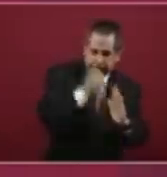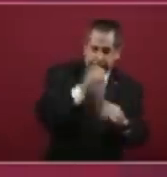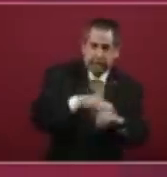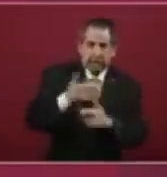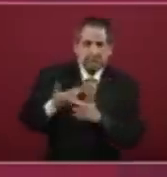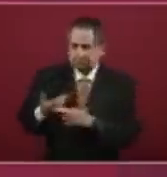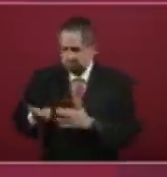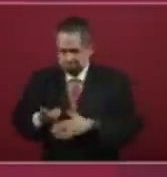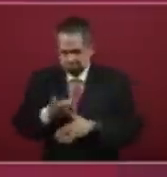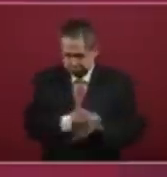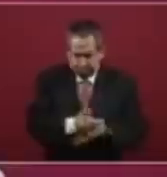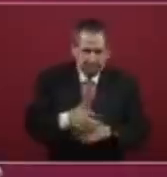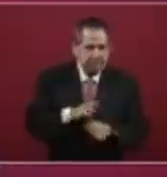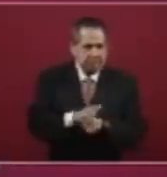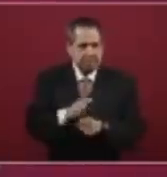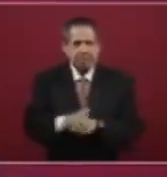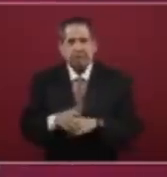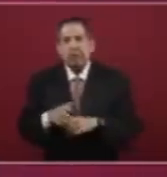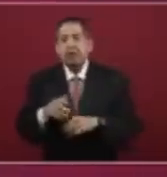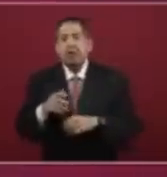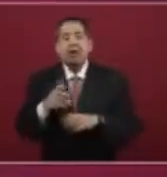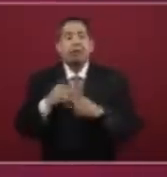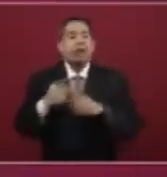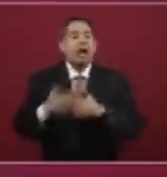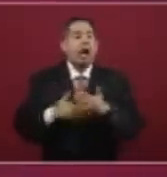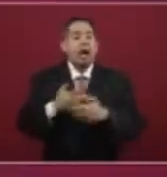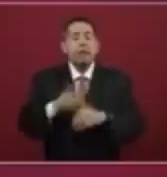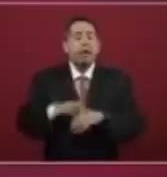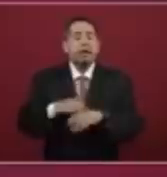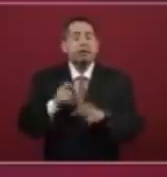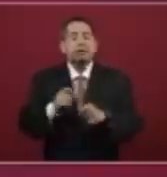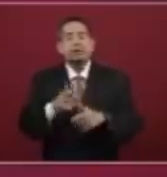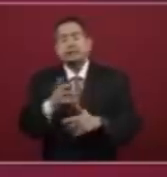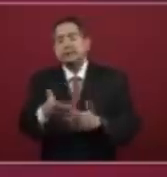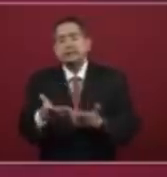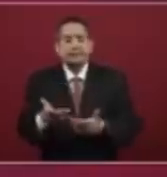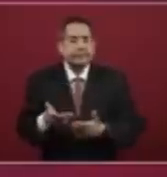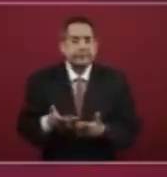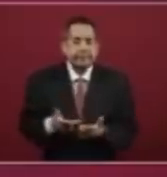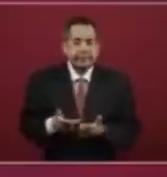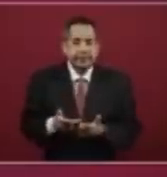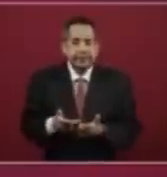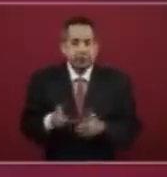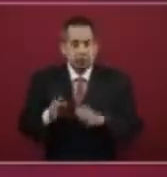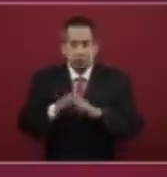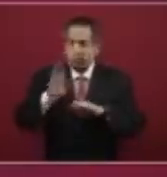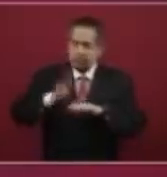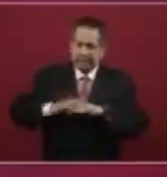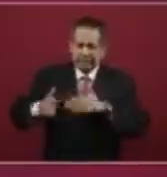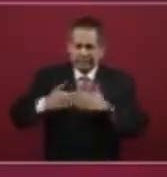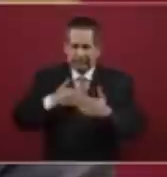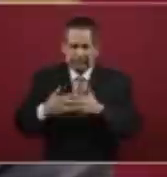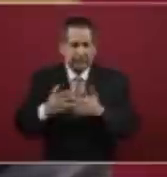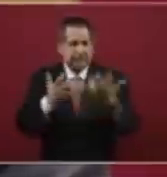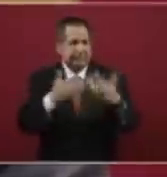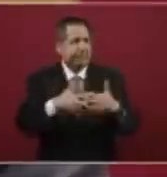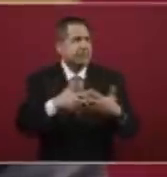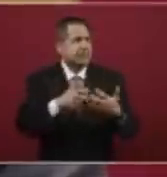más recursos para avanzar en la modernización de las